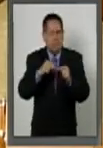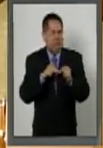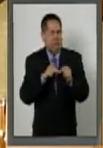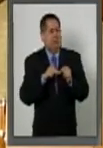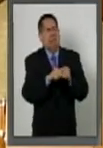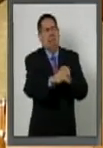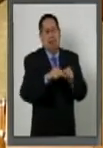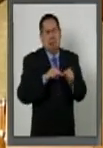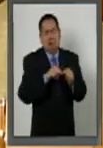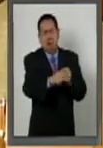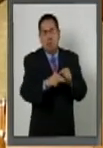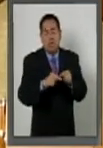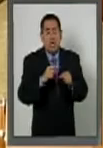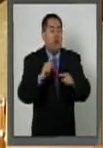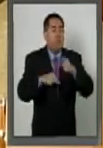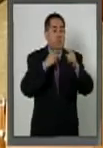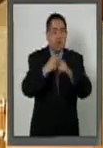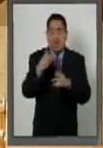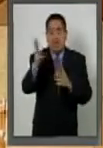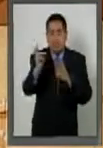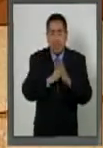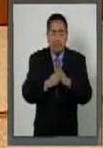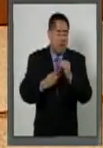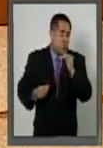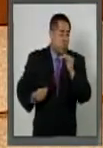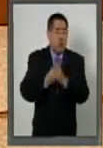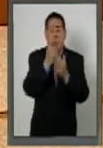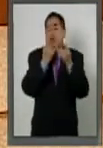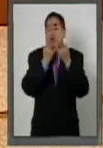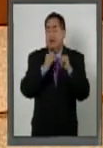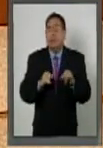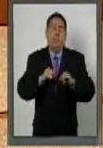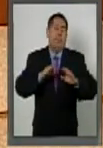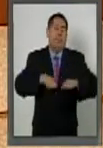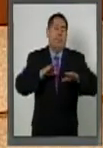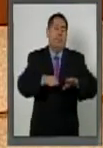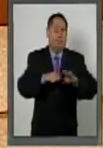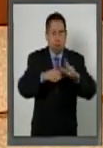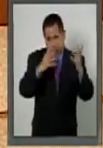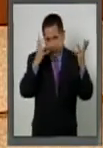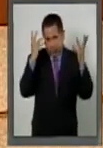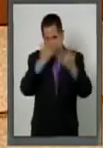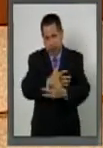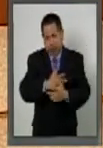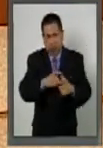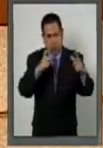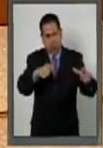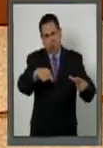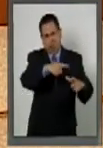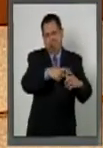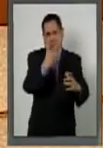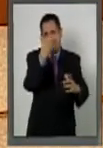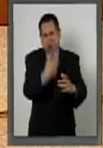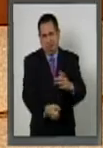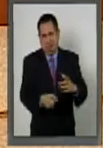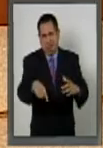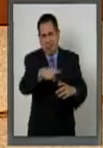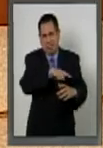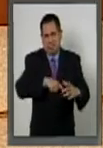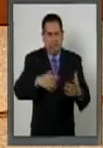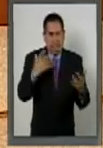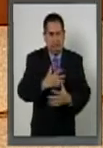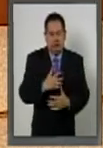carretero que después de tres meses de inaugurado terminó con un enorme socavón y dos